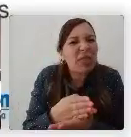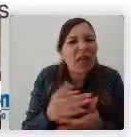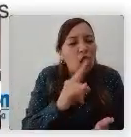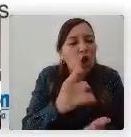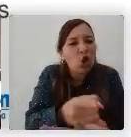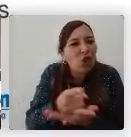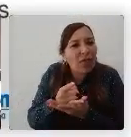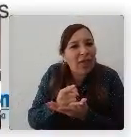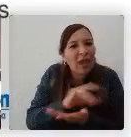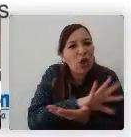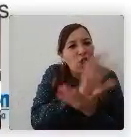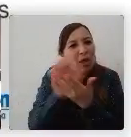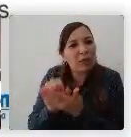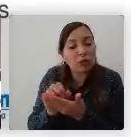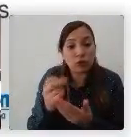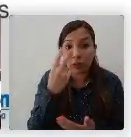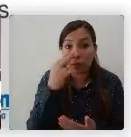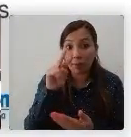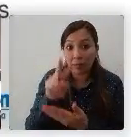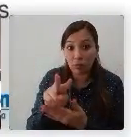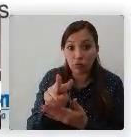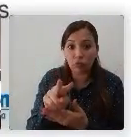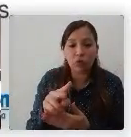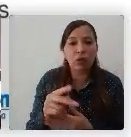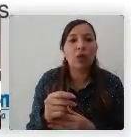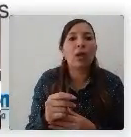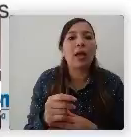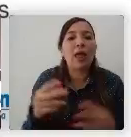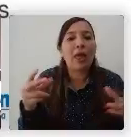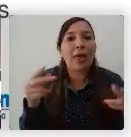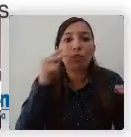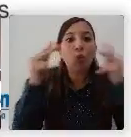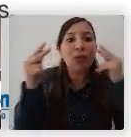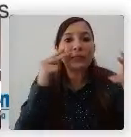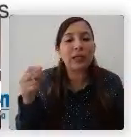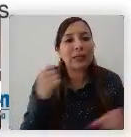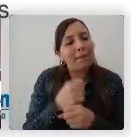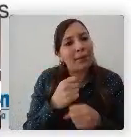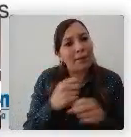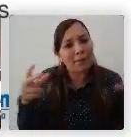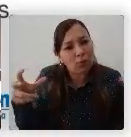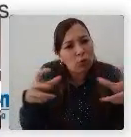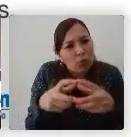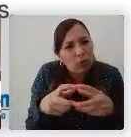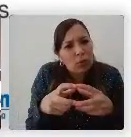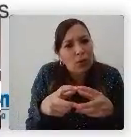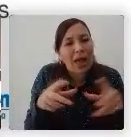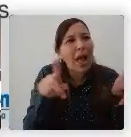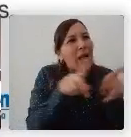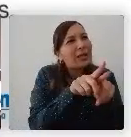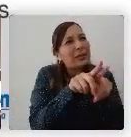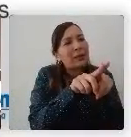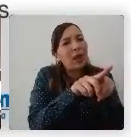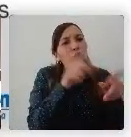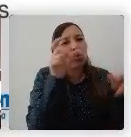por otro lado vemos que los turistas que practican turismo comunitario en comparación al turista promedio